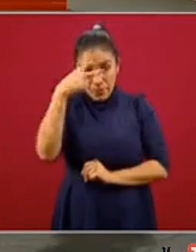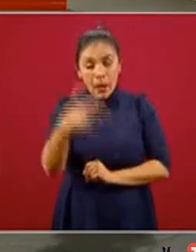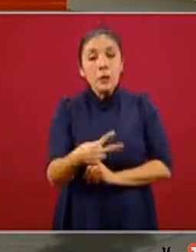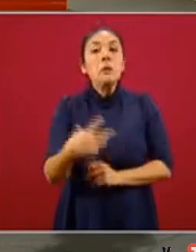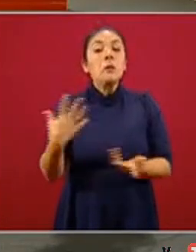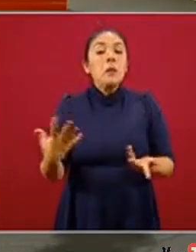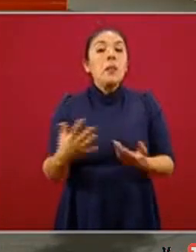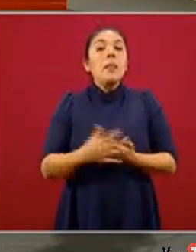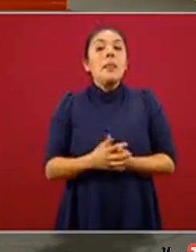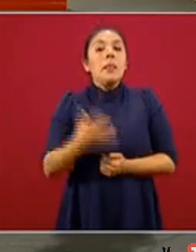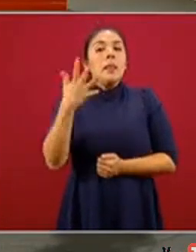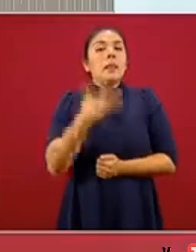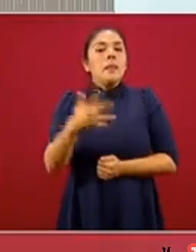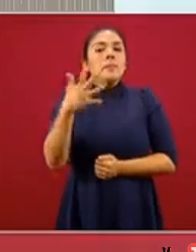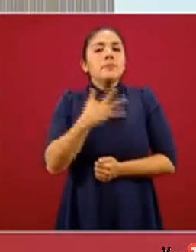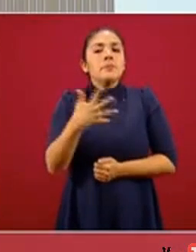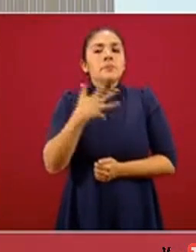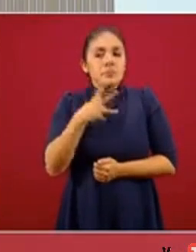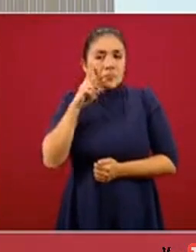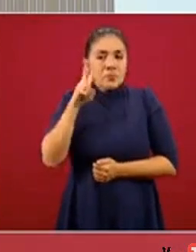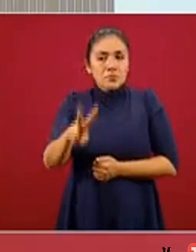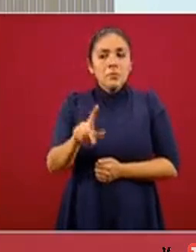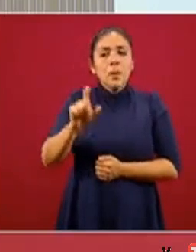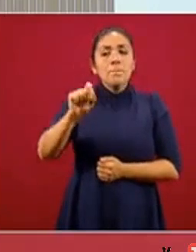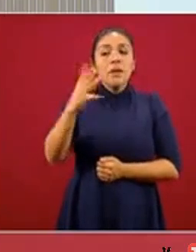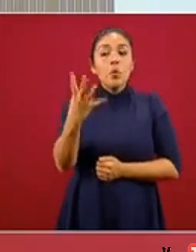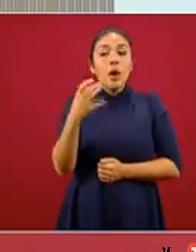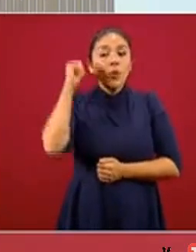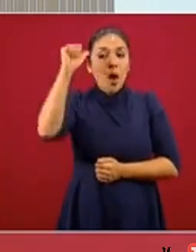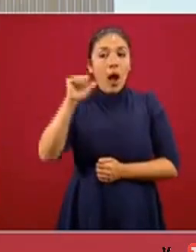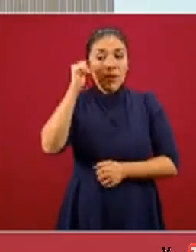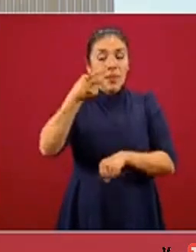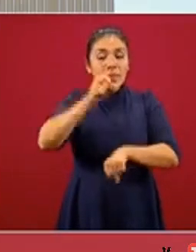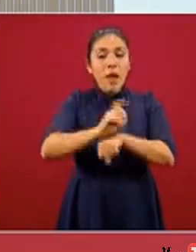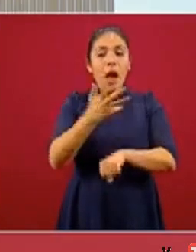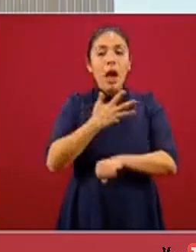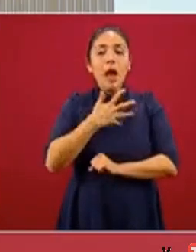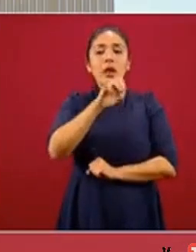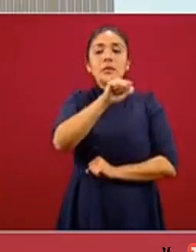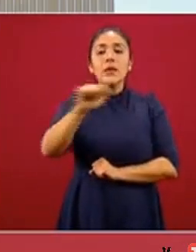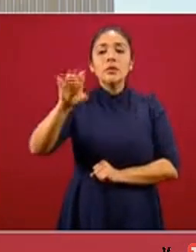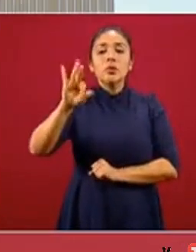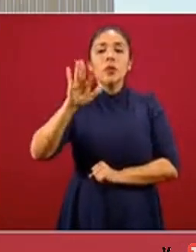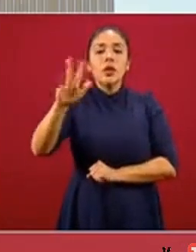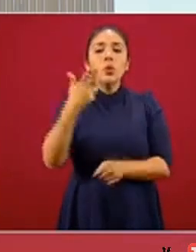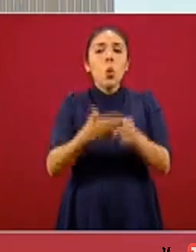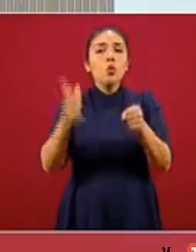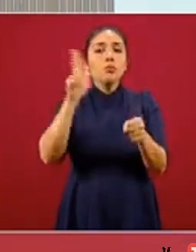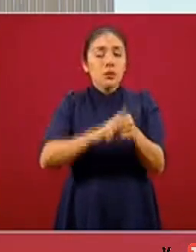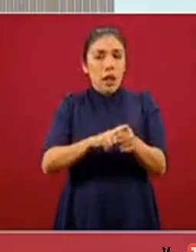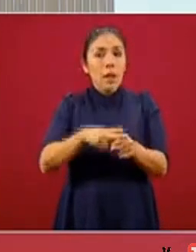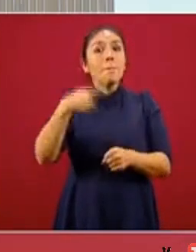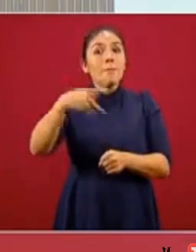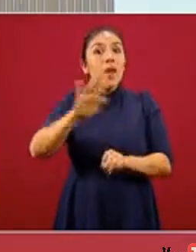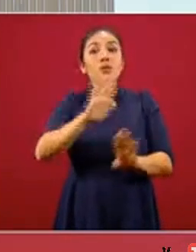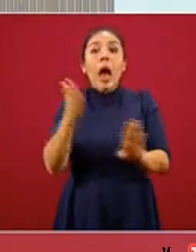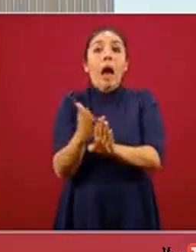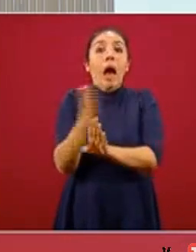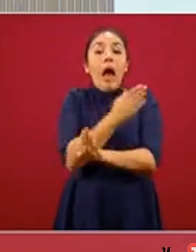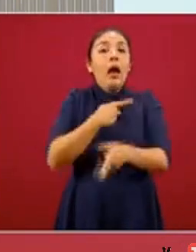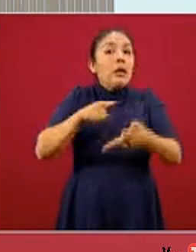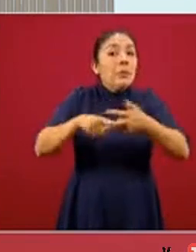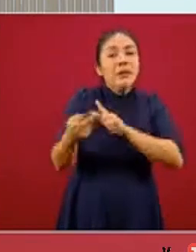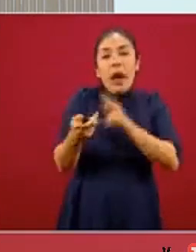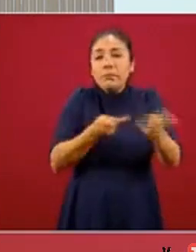en México teníamos, aquí está 24 de abril, 645 hospitales, pero ya habíamos iniciado el proceso